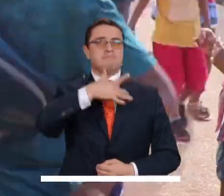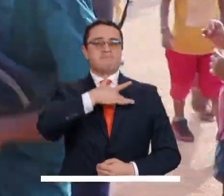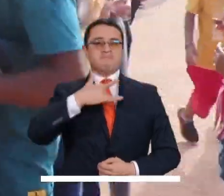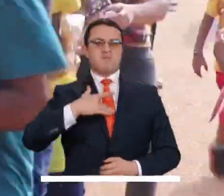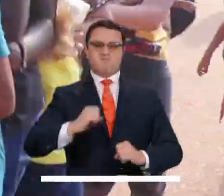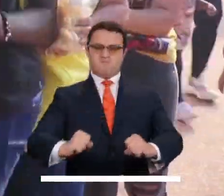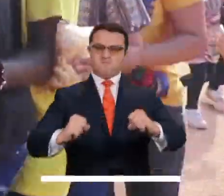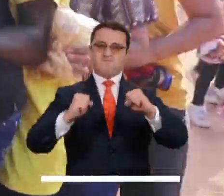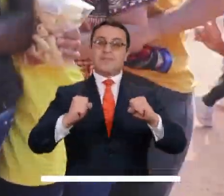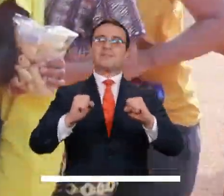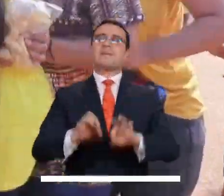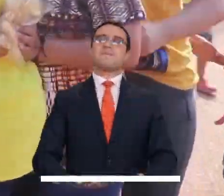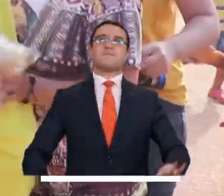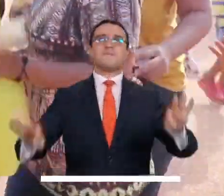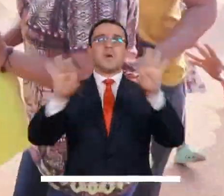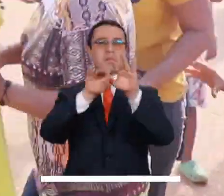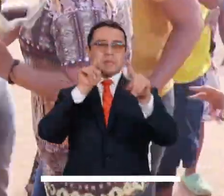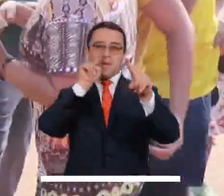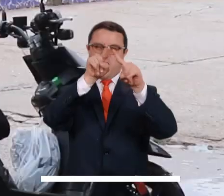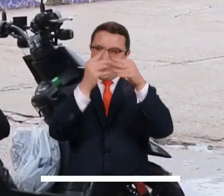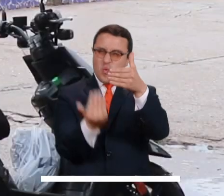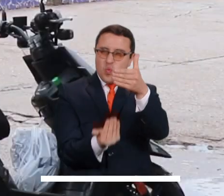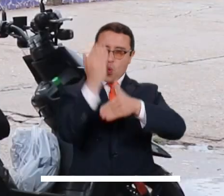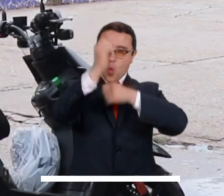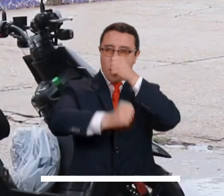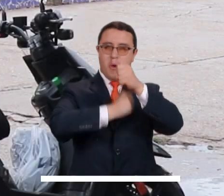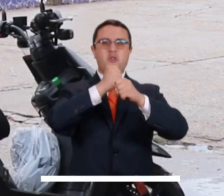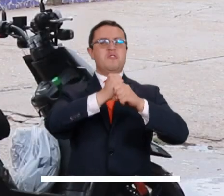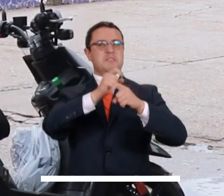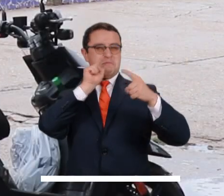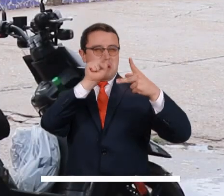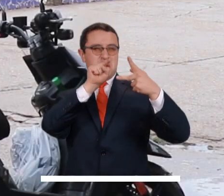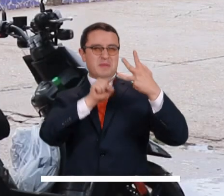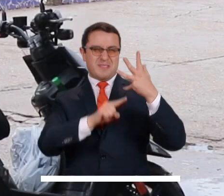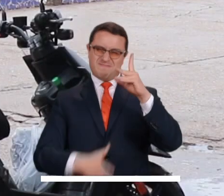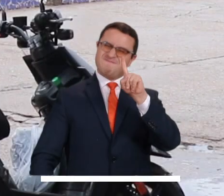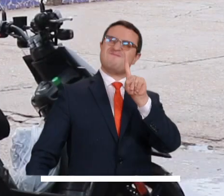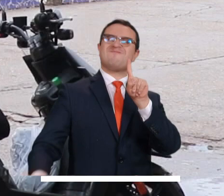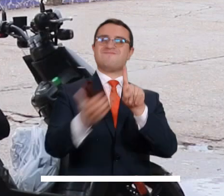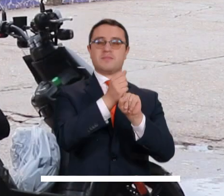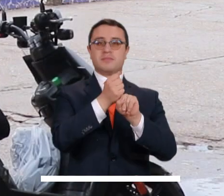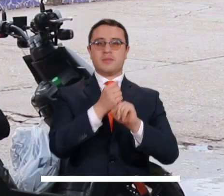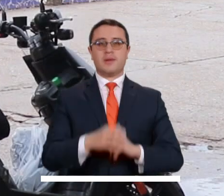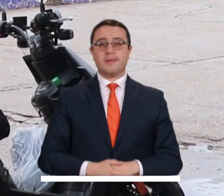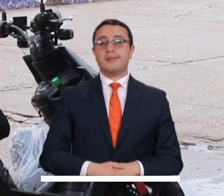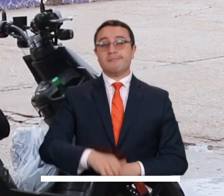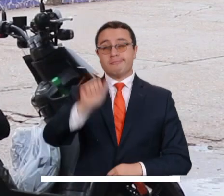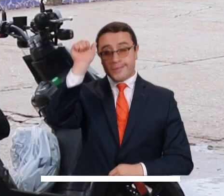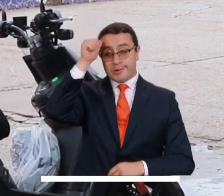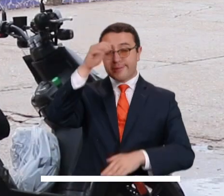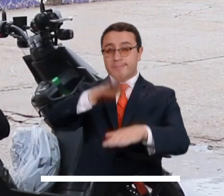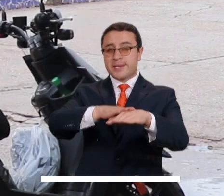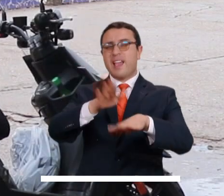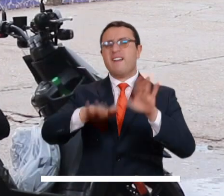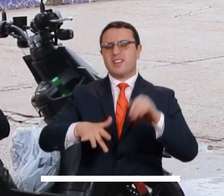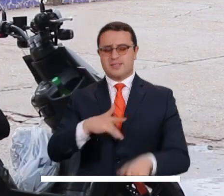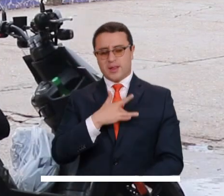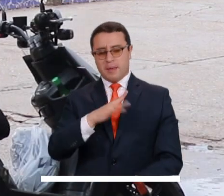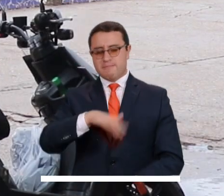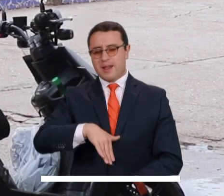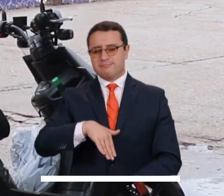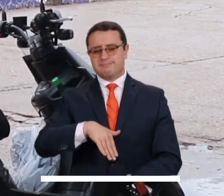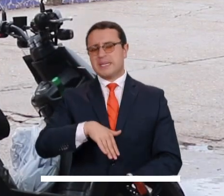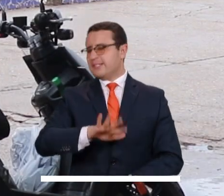paso para enfrentar con optimismo el próximo año. Tenga en cuenta que es normal sentirse mal en algunos momentos, pero que esos momentos